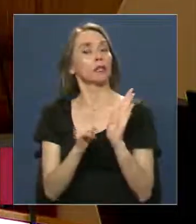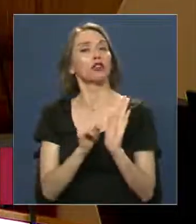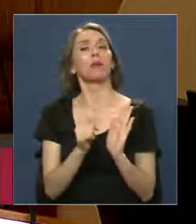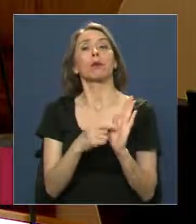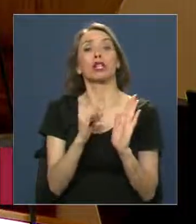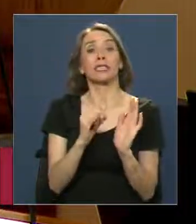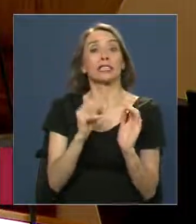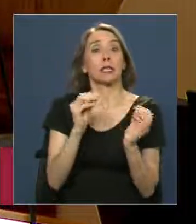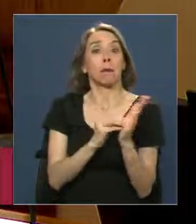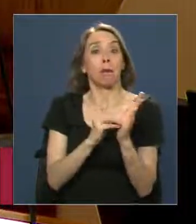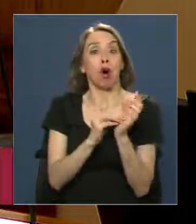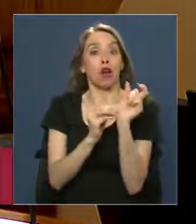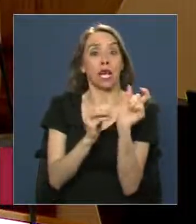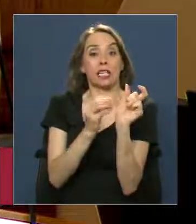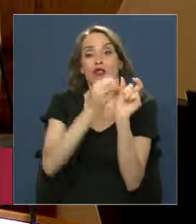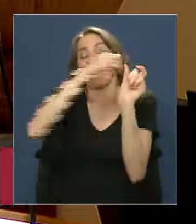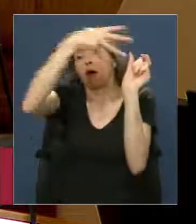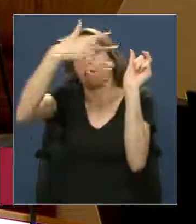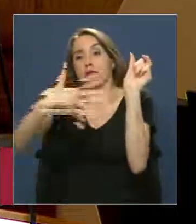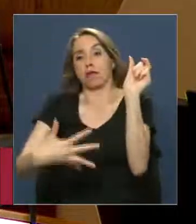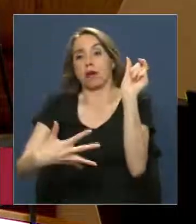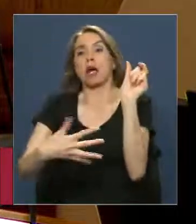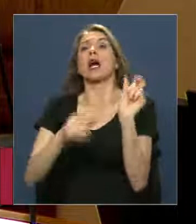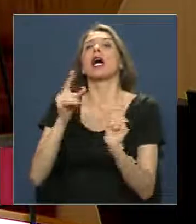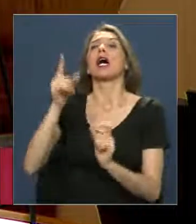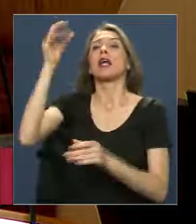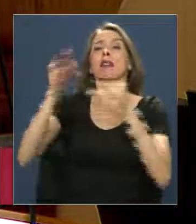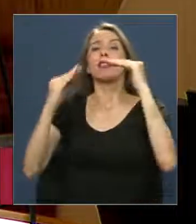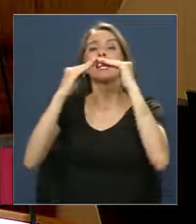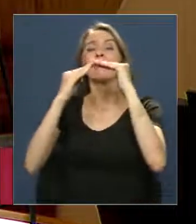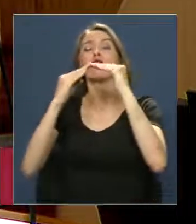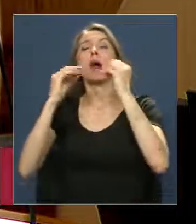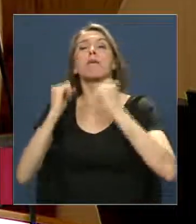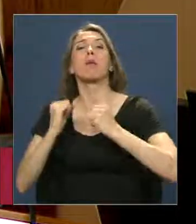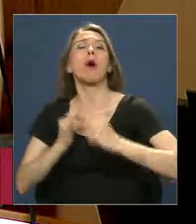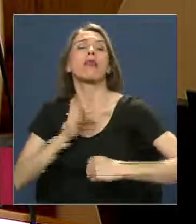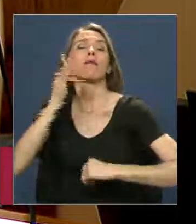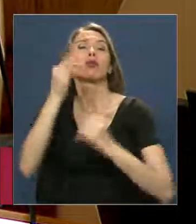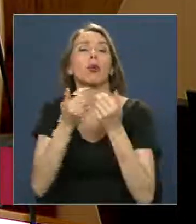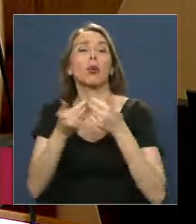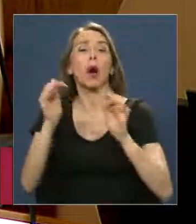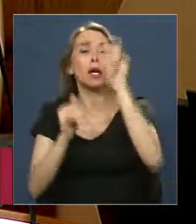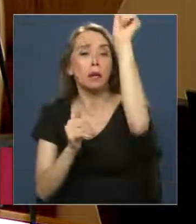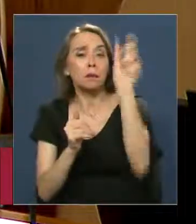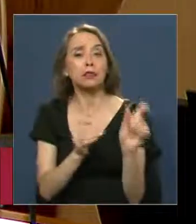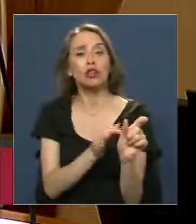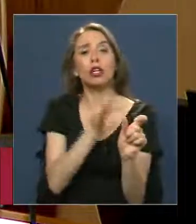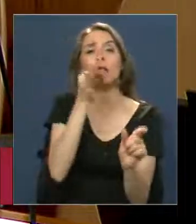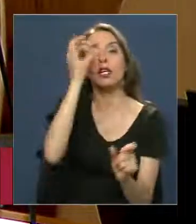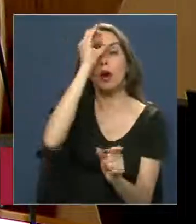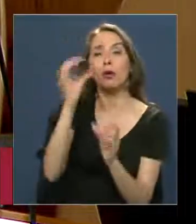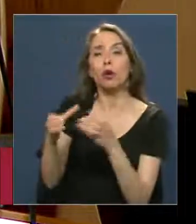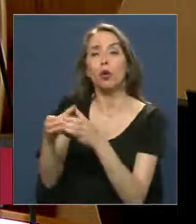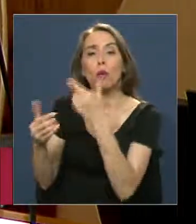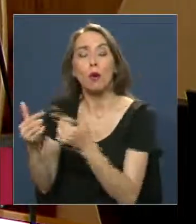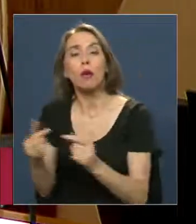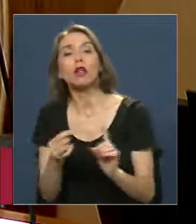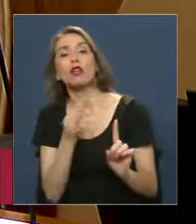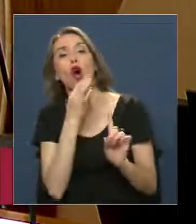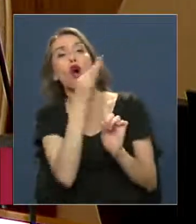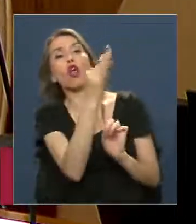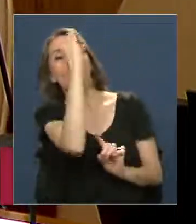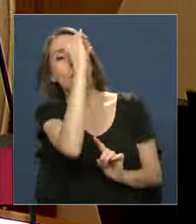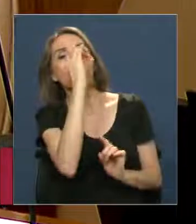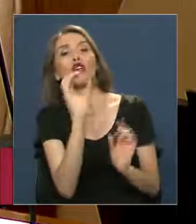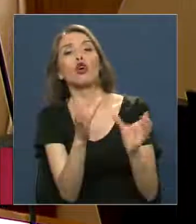futuro sancionar a cualquier persona que emita una opinión determinada respecto de un grupo político, religioso, a